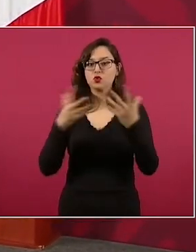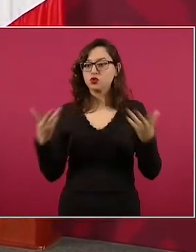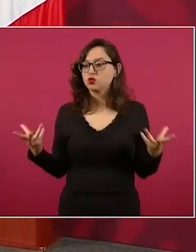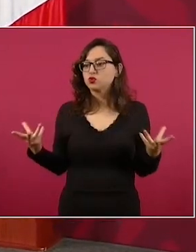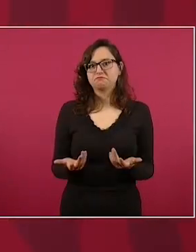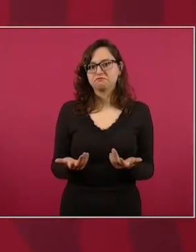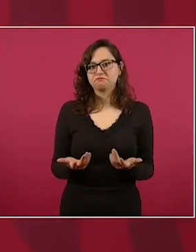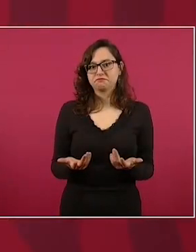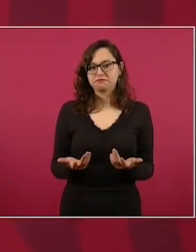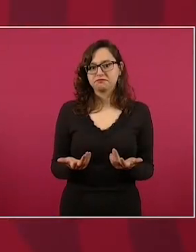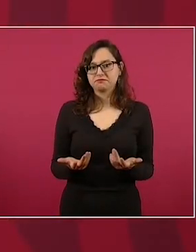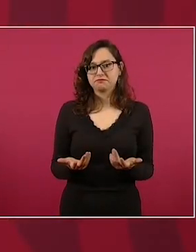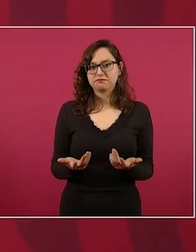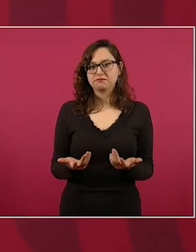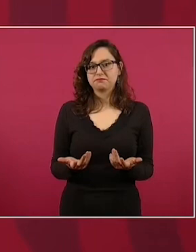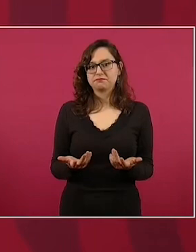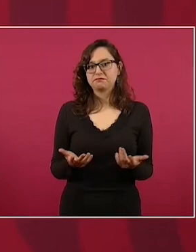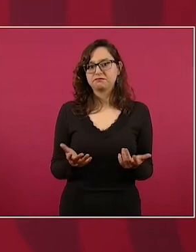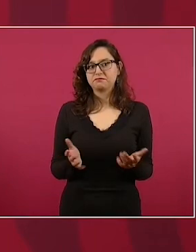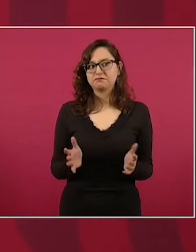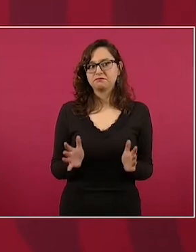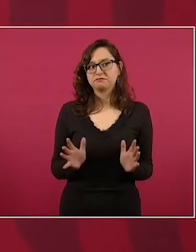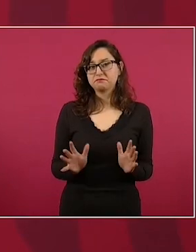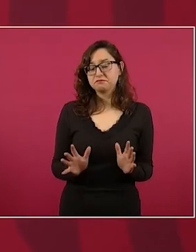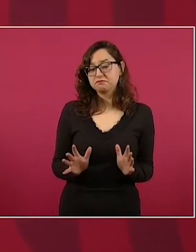tregua, cuando menos